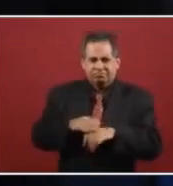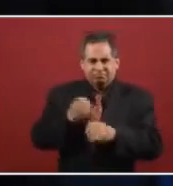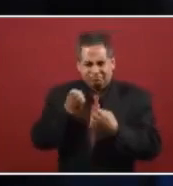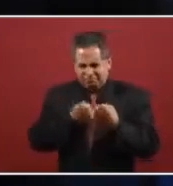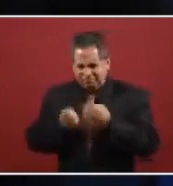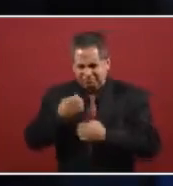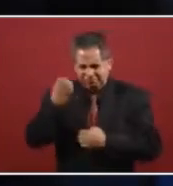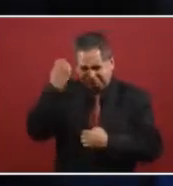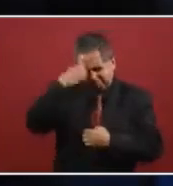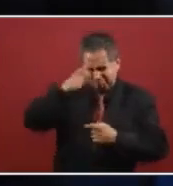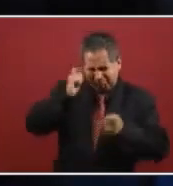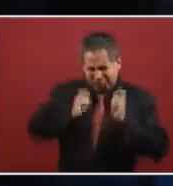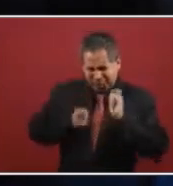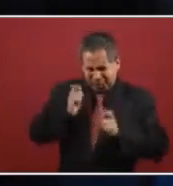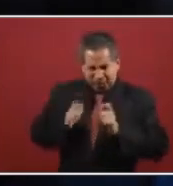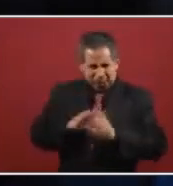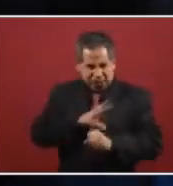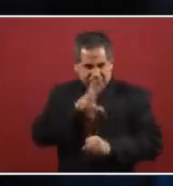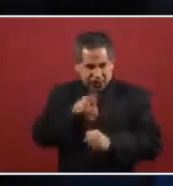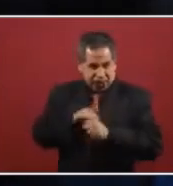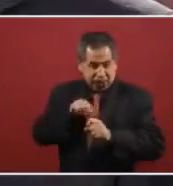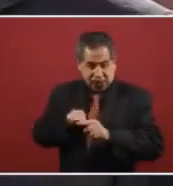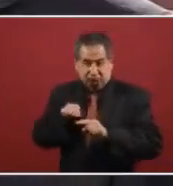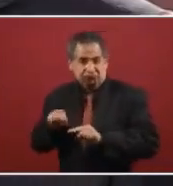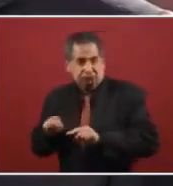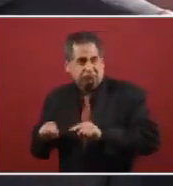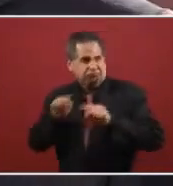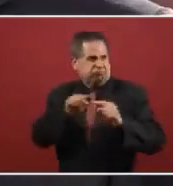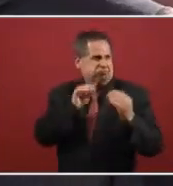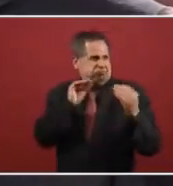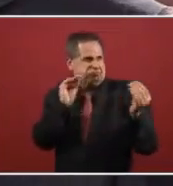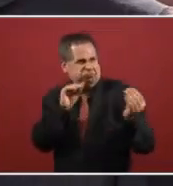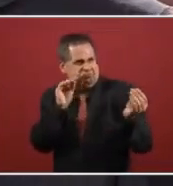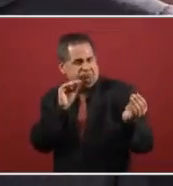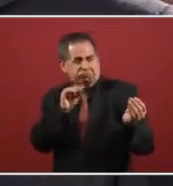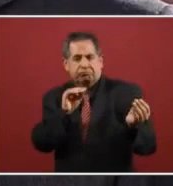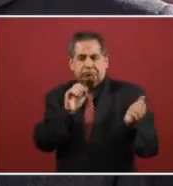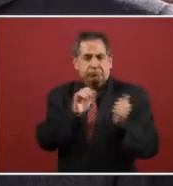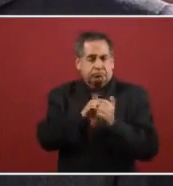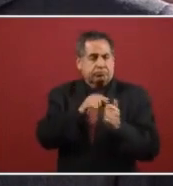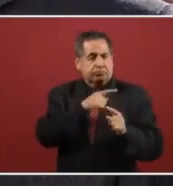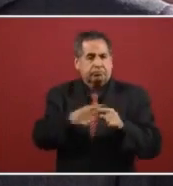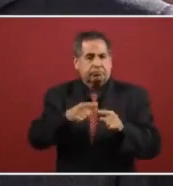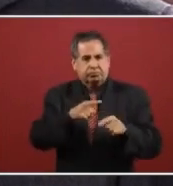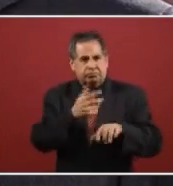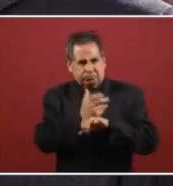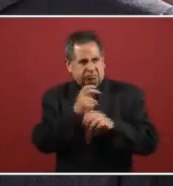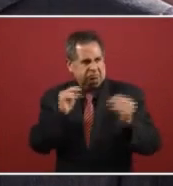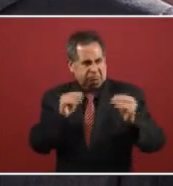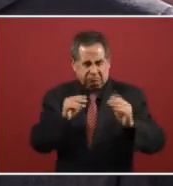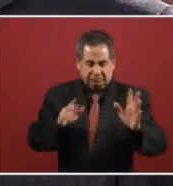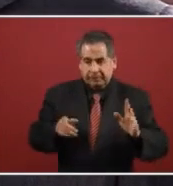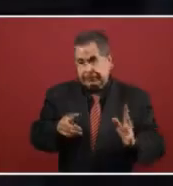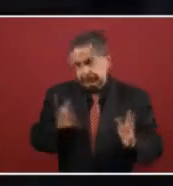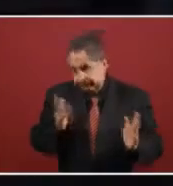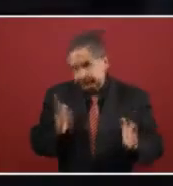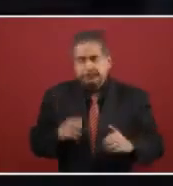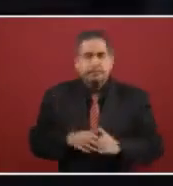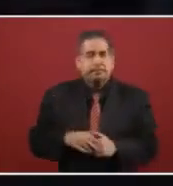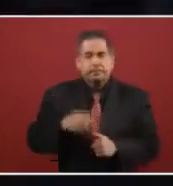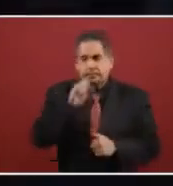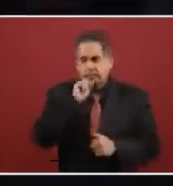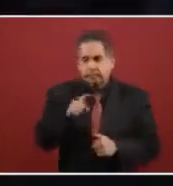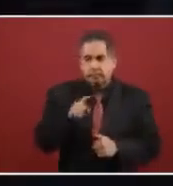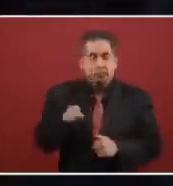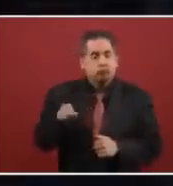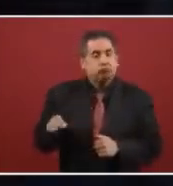entrenado para saber lidiar con la diplomacia y los intereses norteamericanos. También